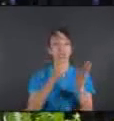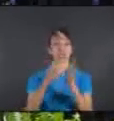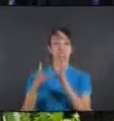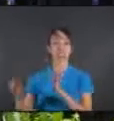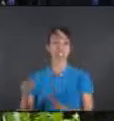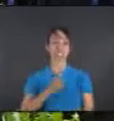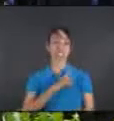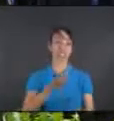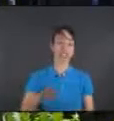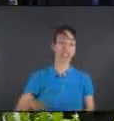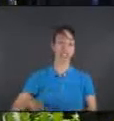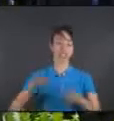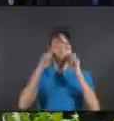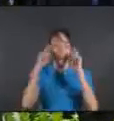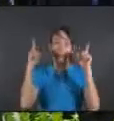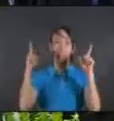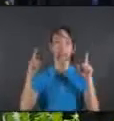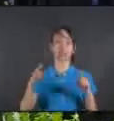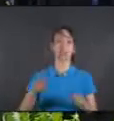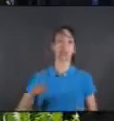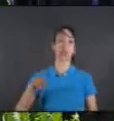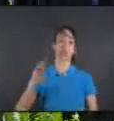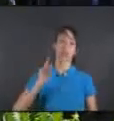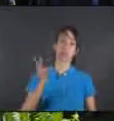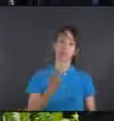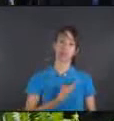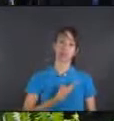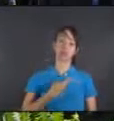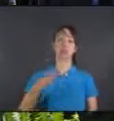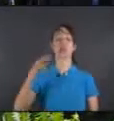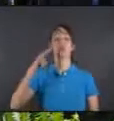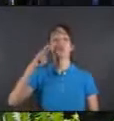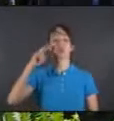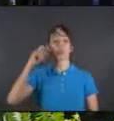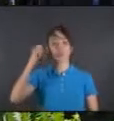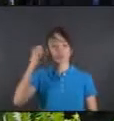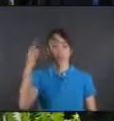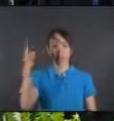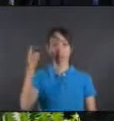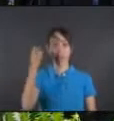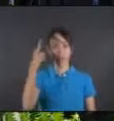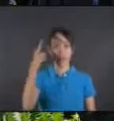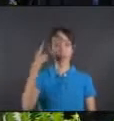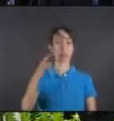Todas aquellas cosas que se habían quedado adormecidas sean despertadas.